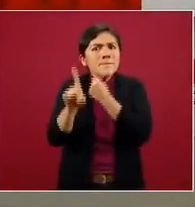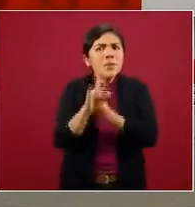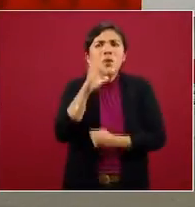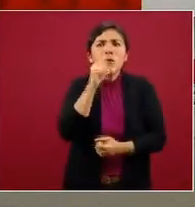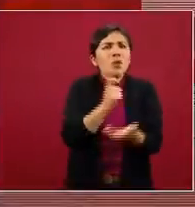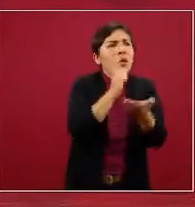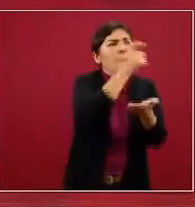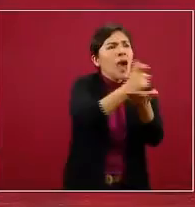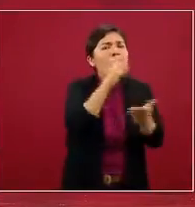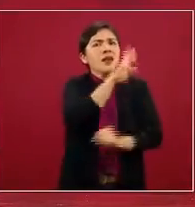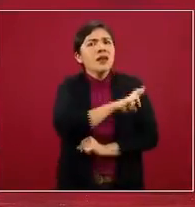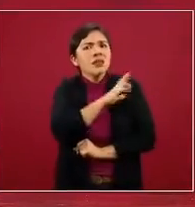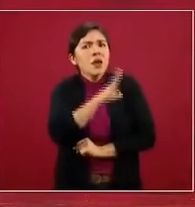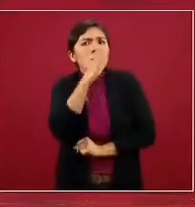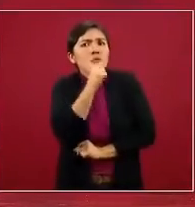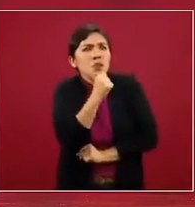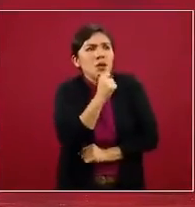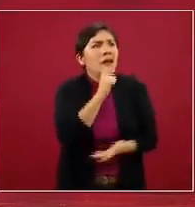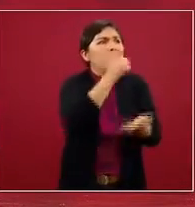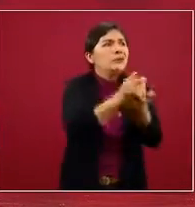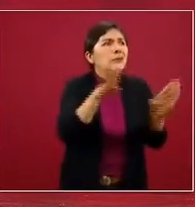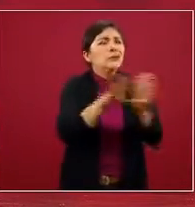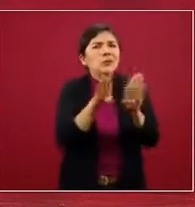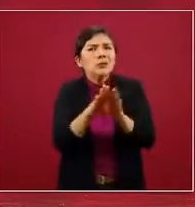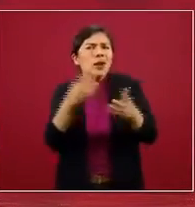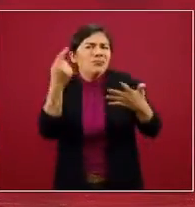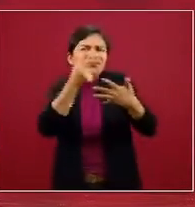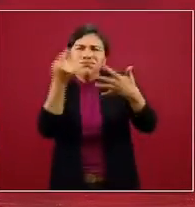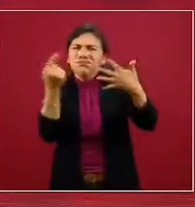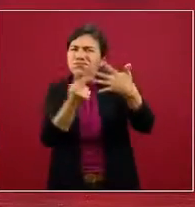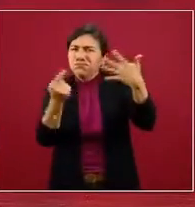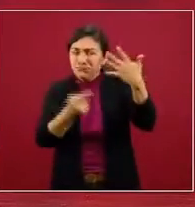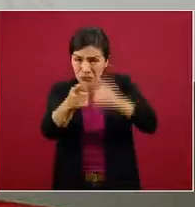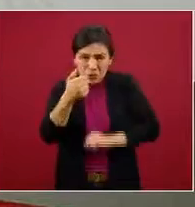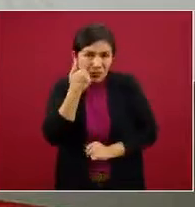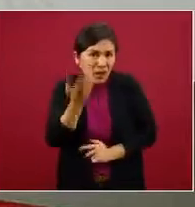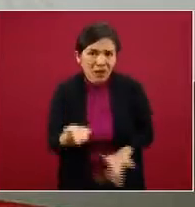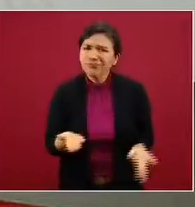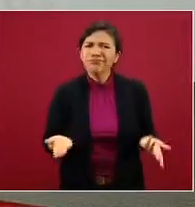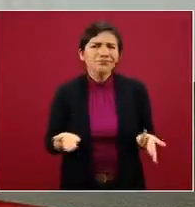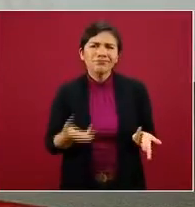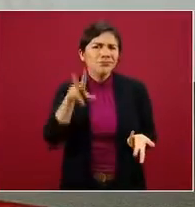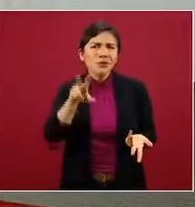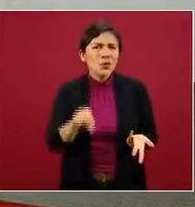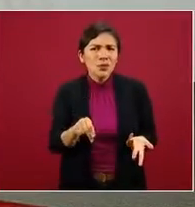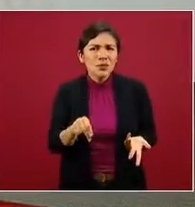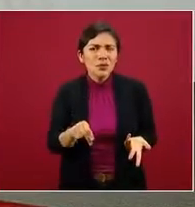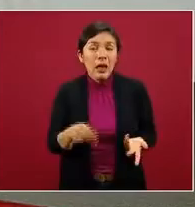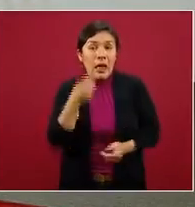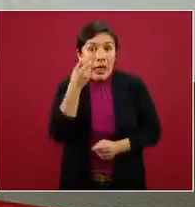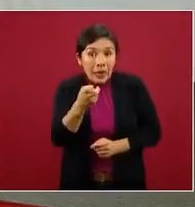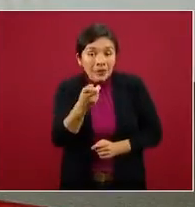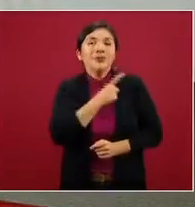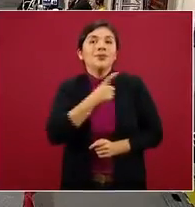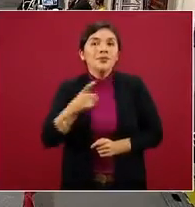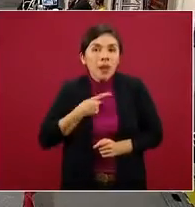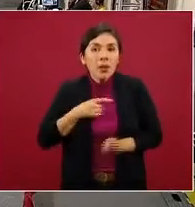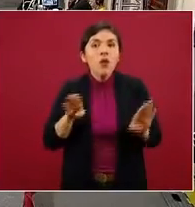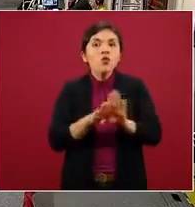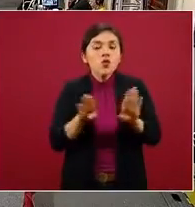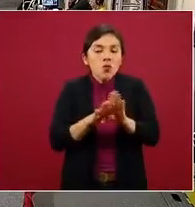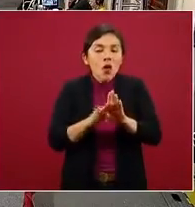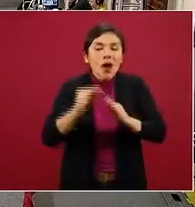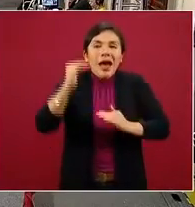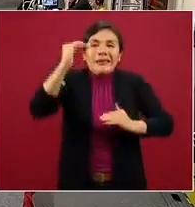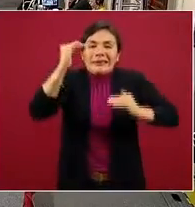no pueden pagar la renta de su vivienda, etcétera, etcétera, etcétera. Entonces, tenemos que llegar a un punto